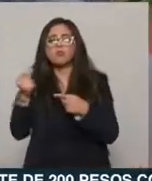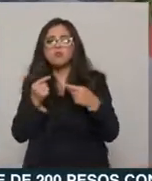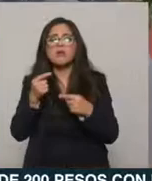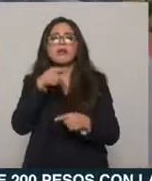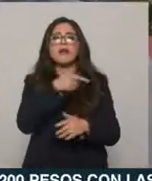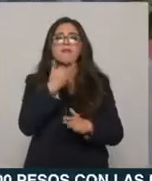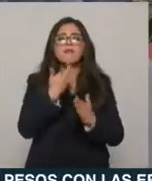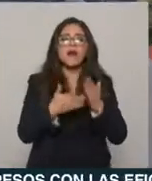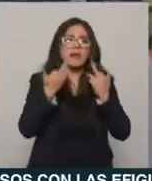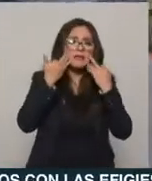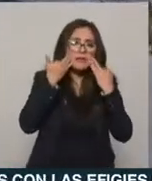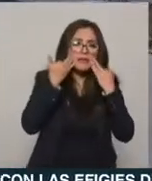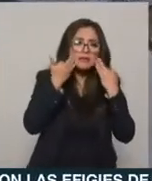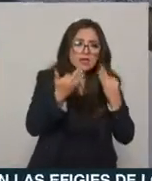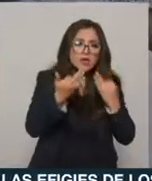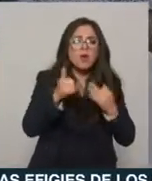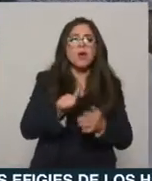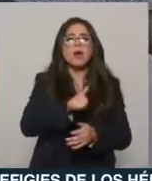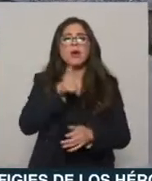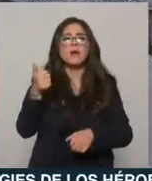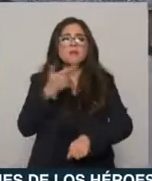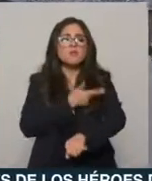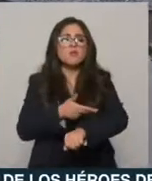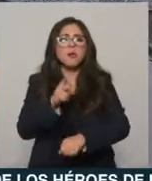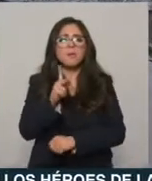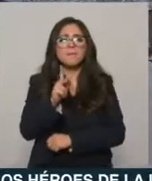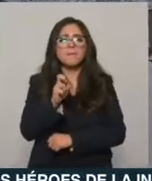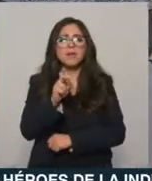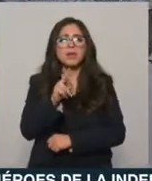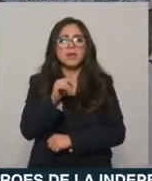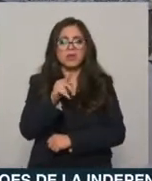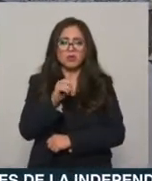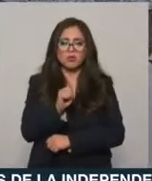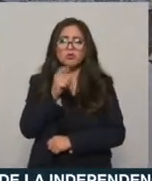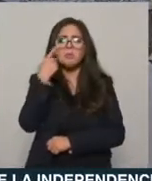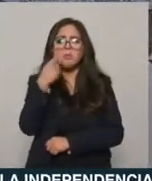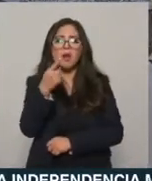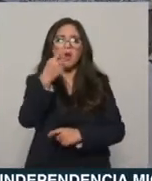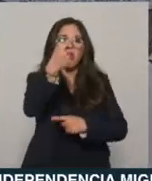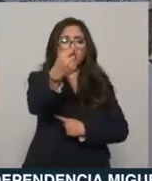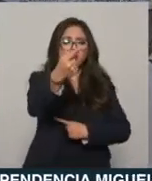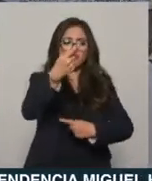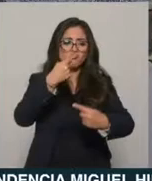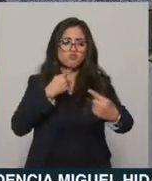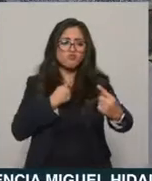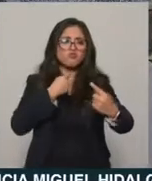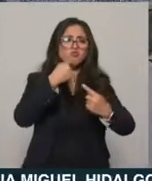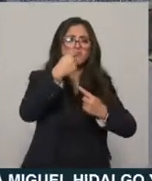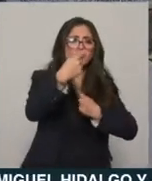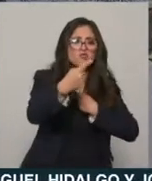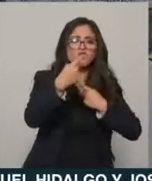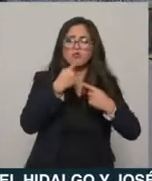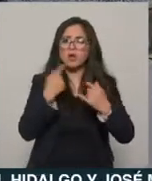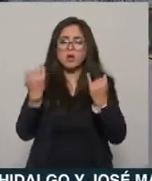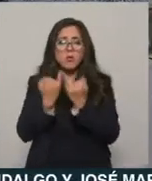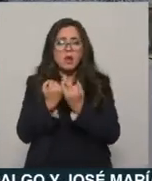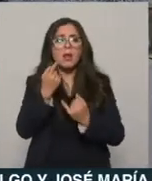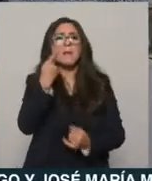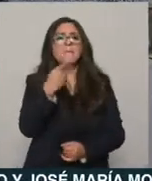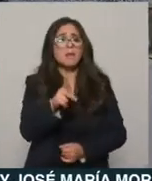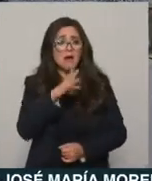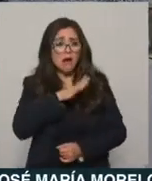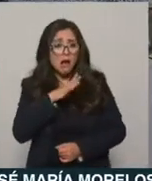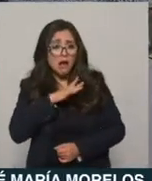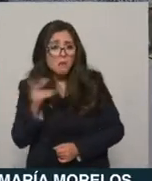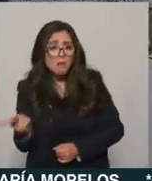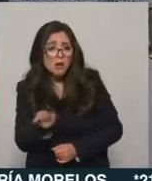peritos asisten y ya la mecánica de comunicación es muy similar. Solamente es interrogatorios. Claro,